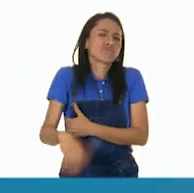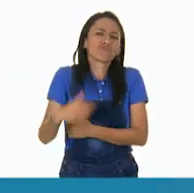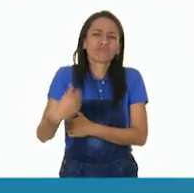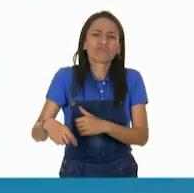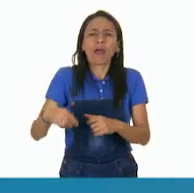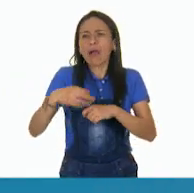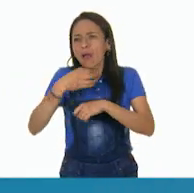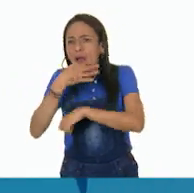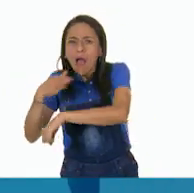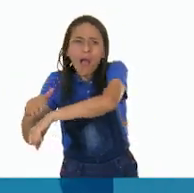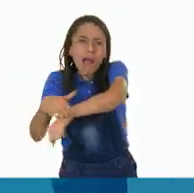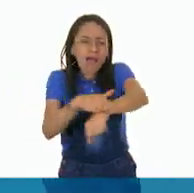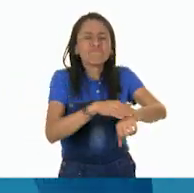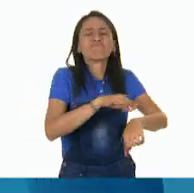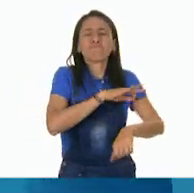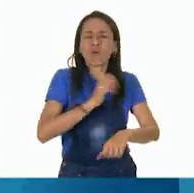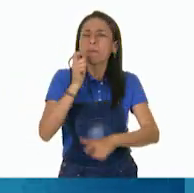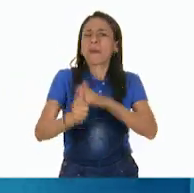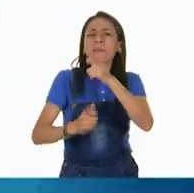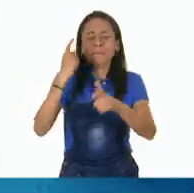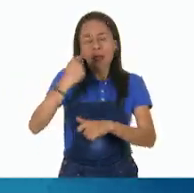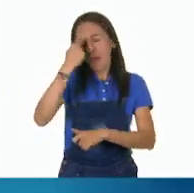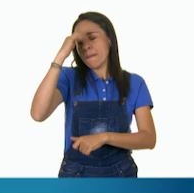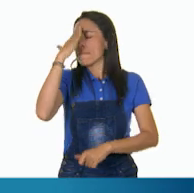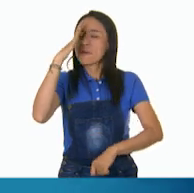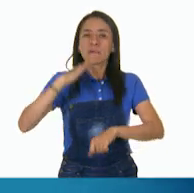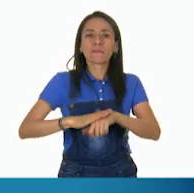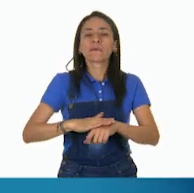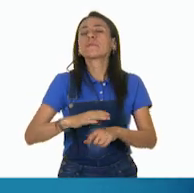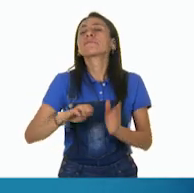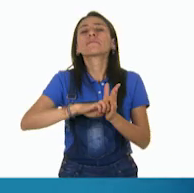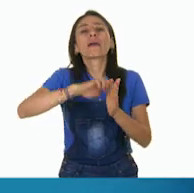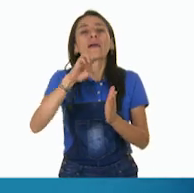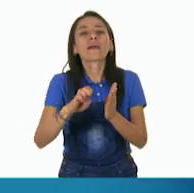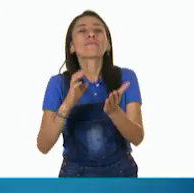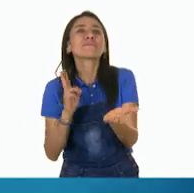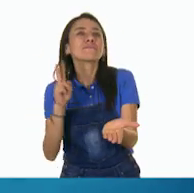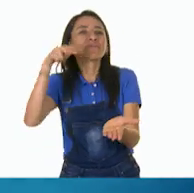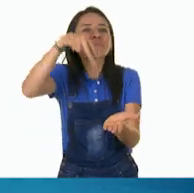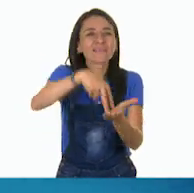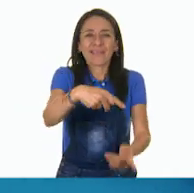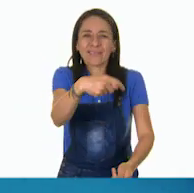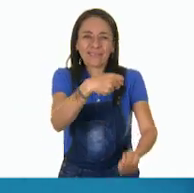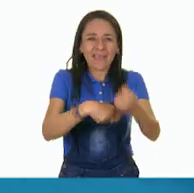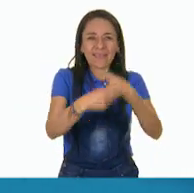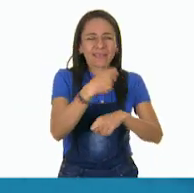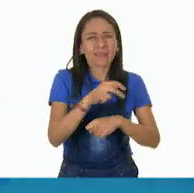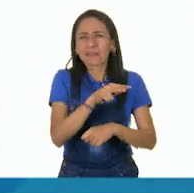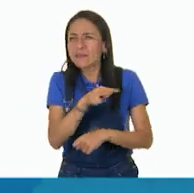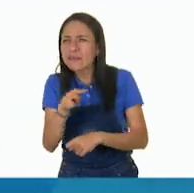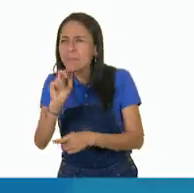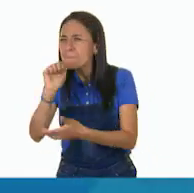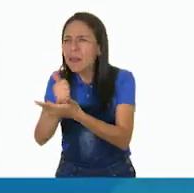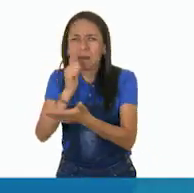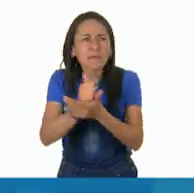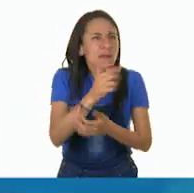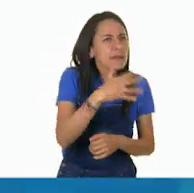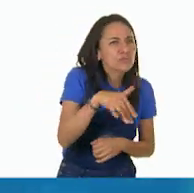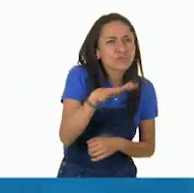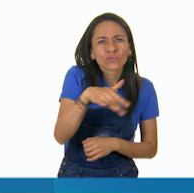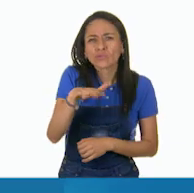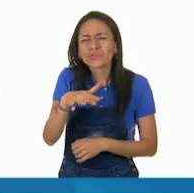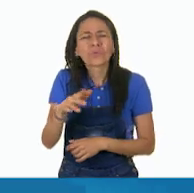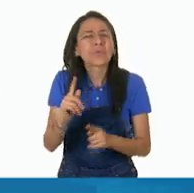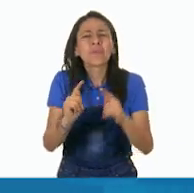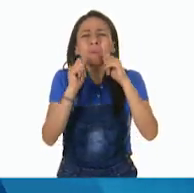queden grabadas sus marcas por eso cuando estamos en una tienda buscamos las marcas que más conocemos aunque en frente de nosotros haya